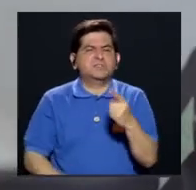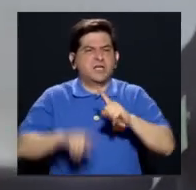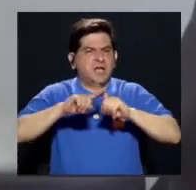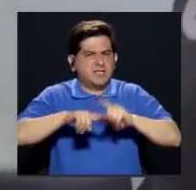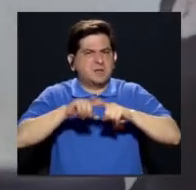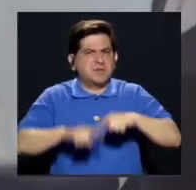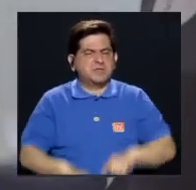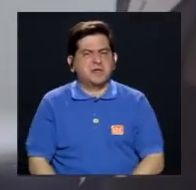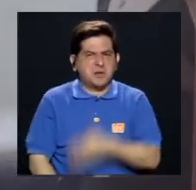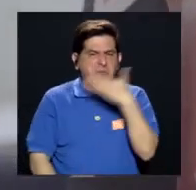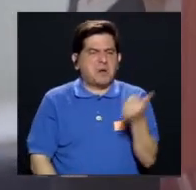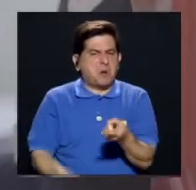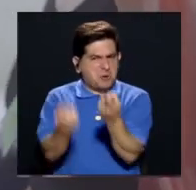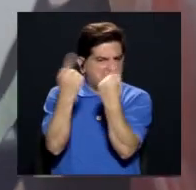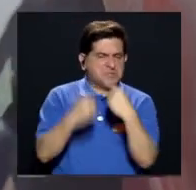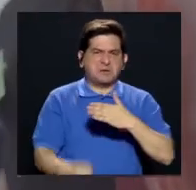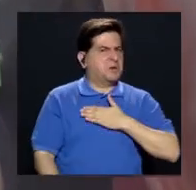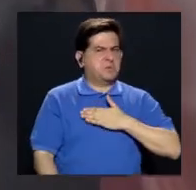cómo sea, mejor me la traigo.